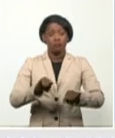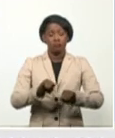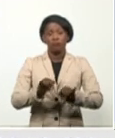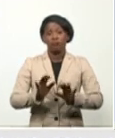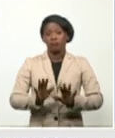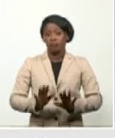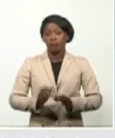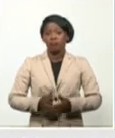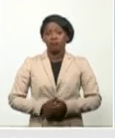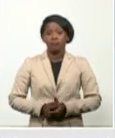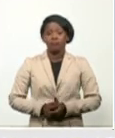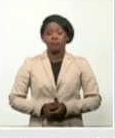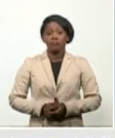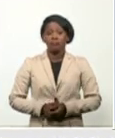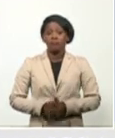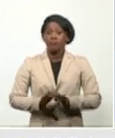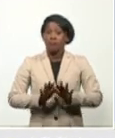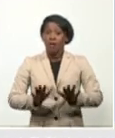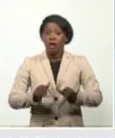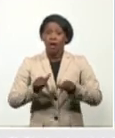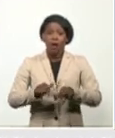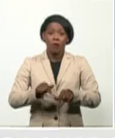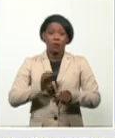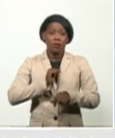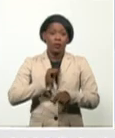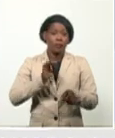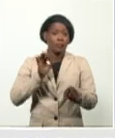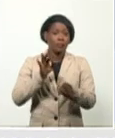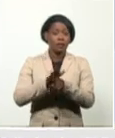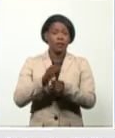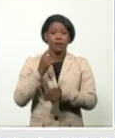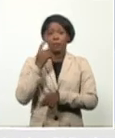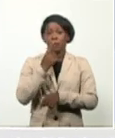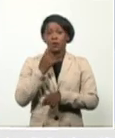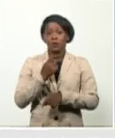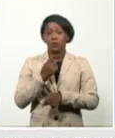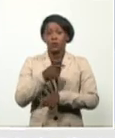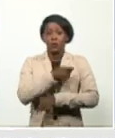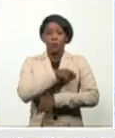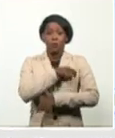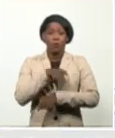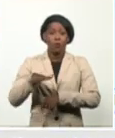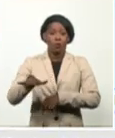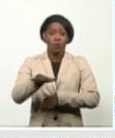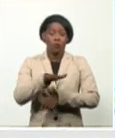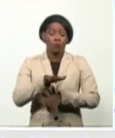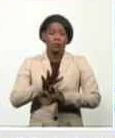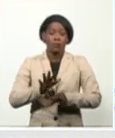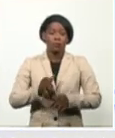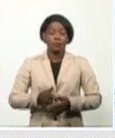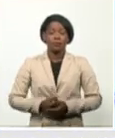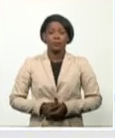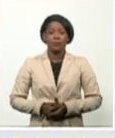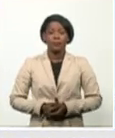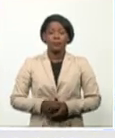Héctor, estamos a disposición de las preguntas que puedan haber hecho. Comenzamos entonces, doctor, las